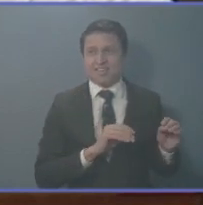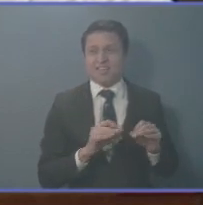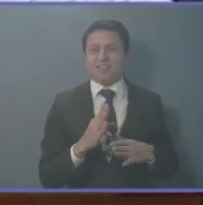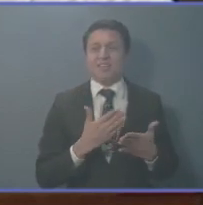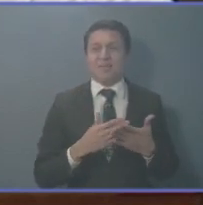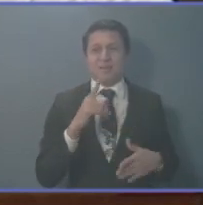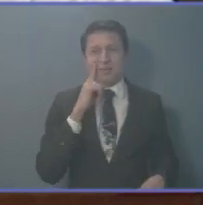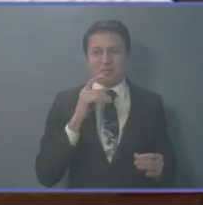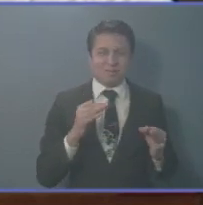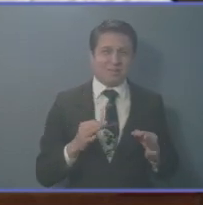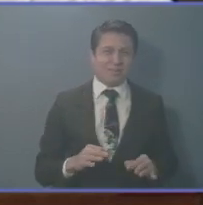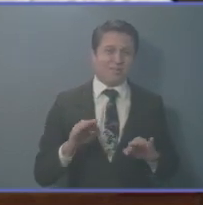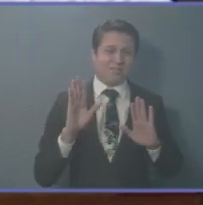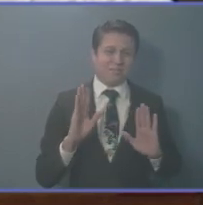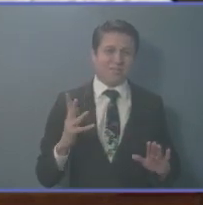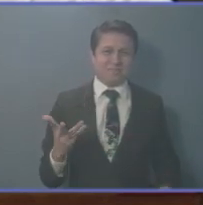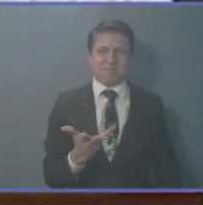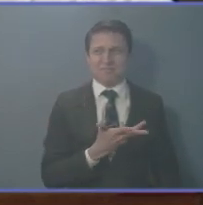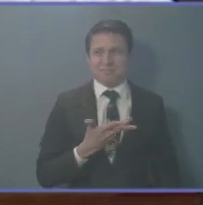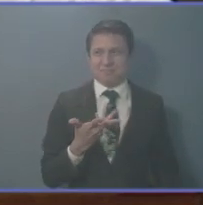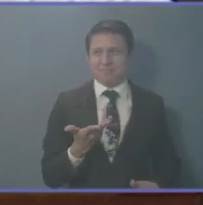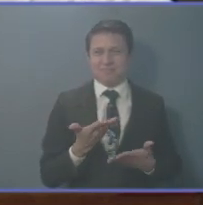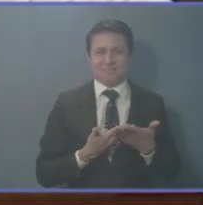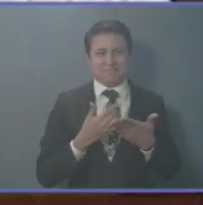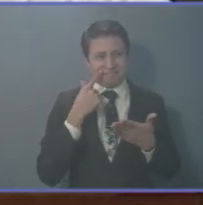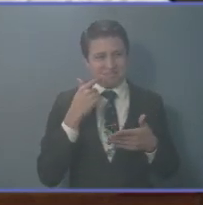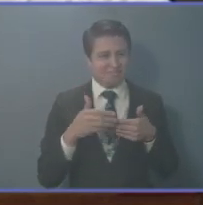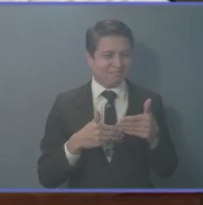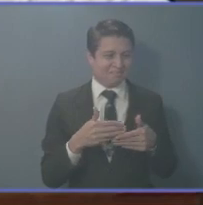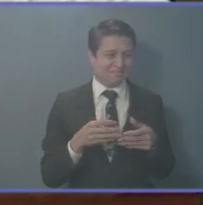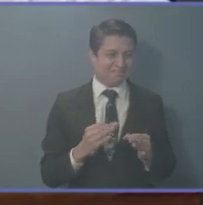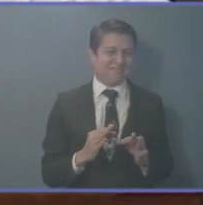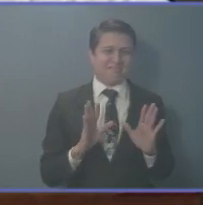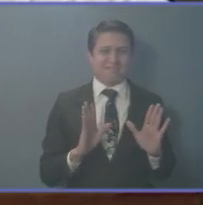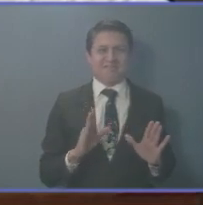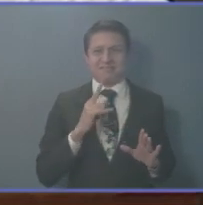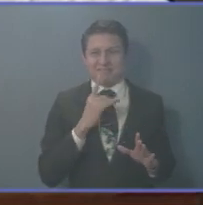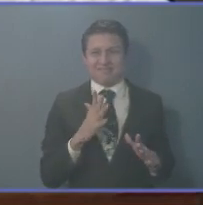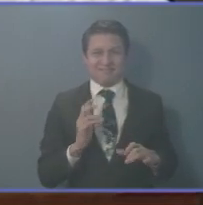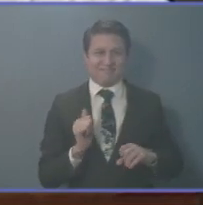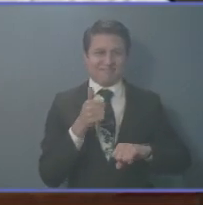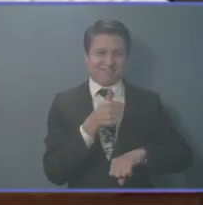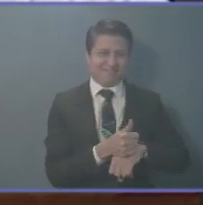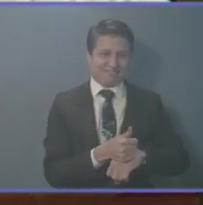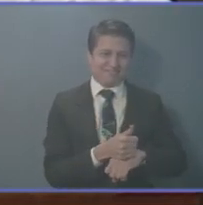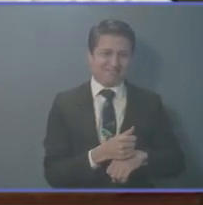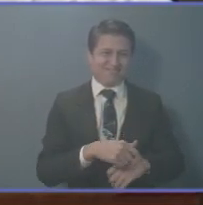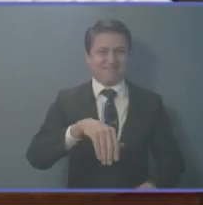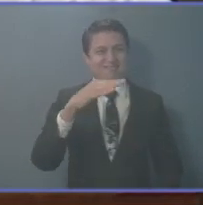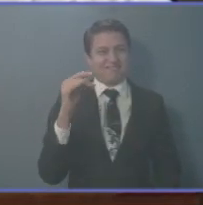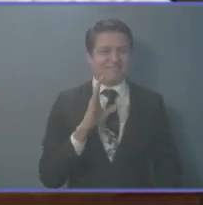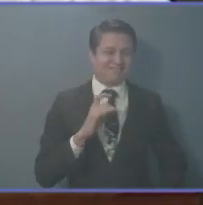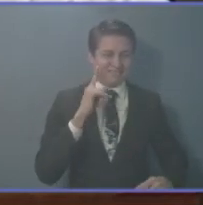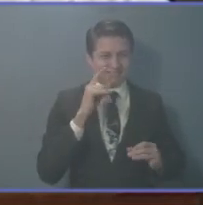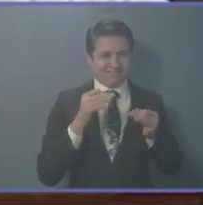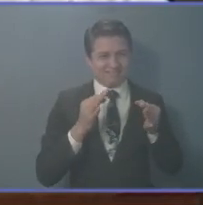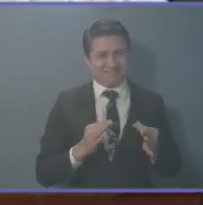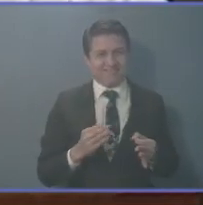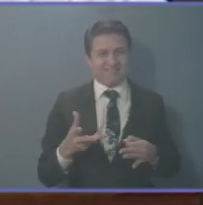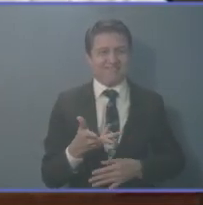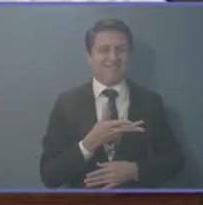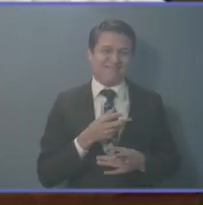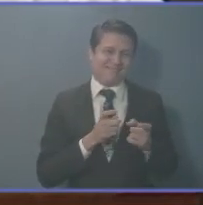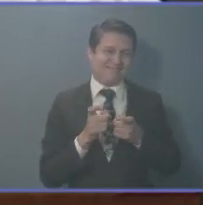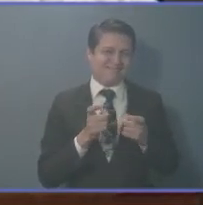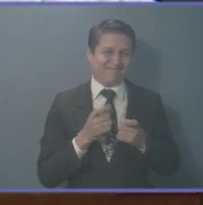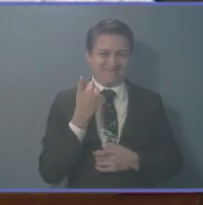control, así determinadas por el Ministerio de Salud por COVID-19. Declárese todo el territorio nacional como zona epidémica sujeta a control sanitario